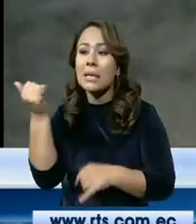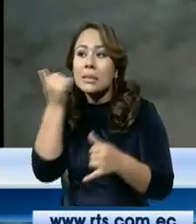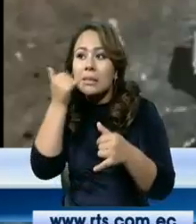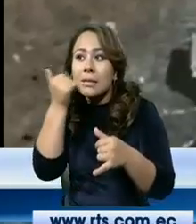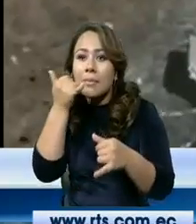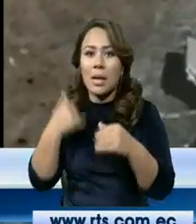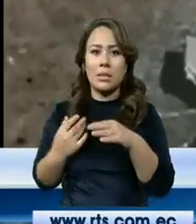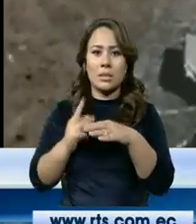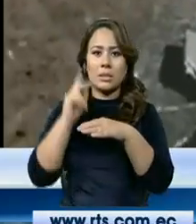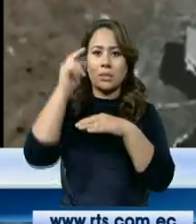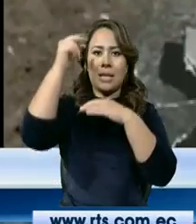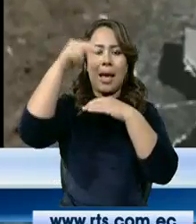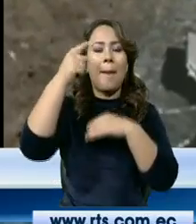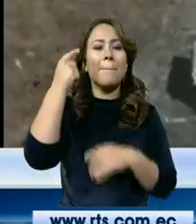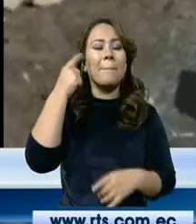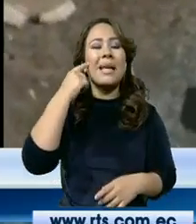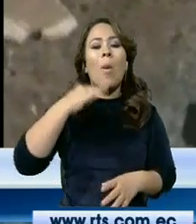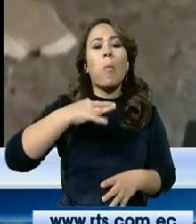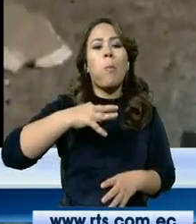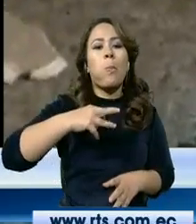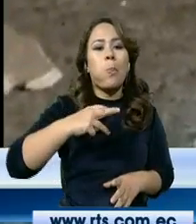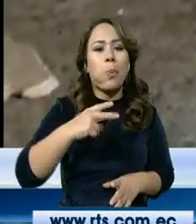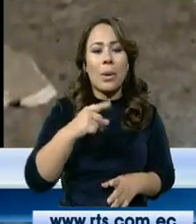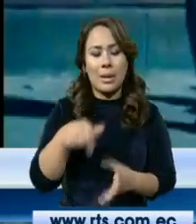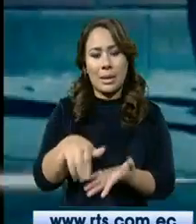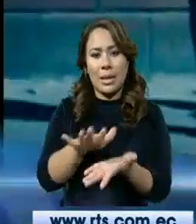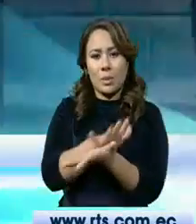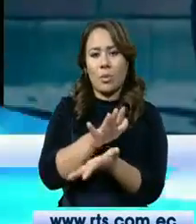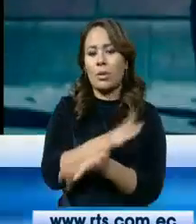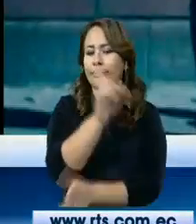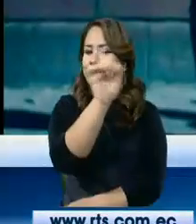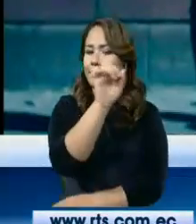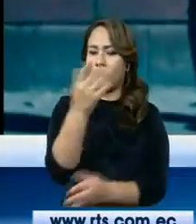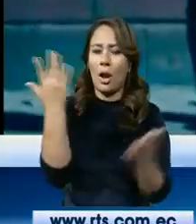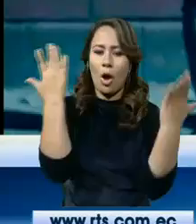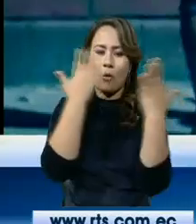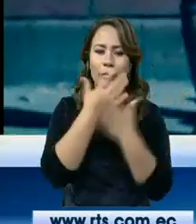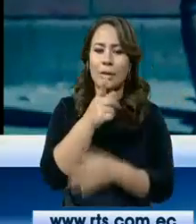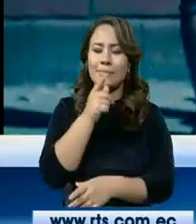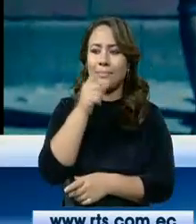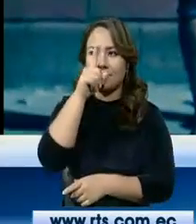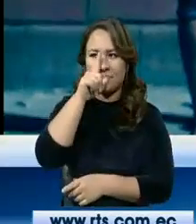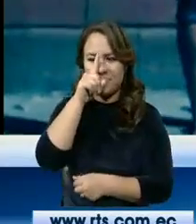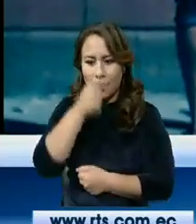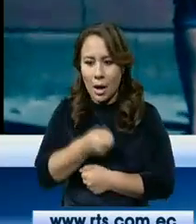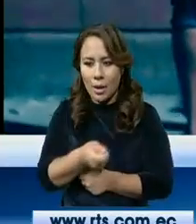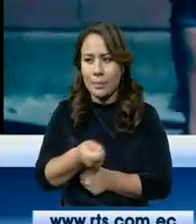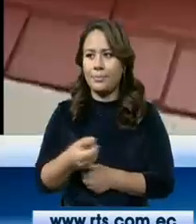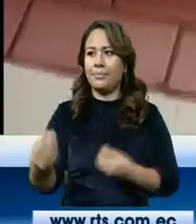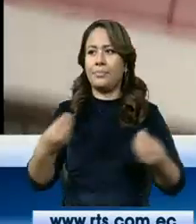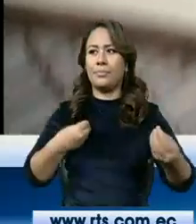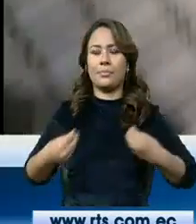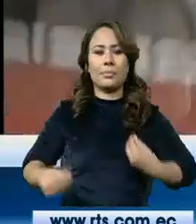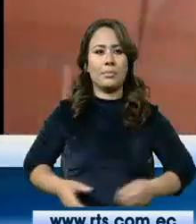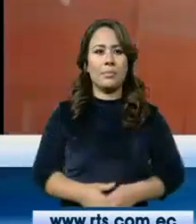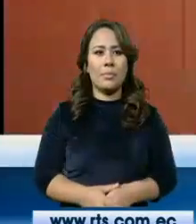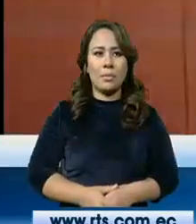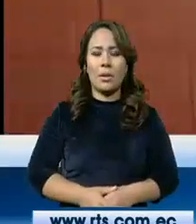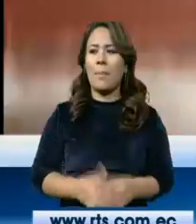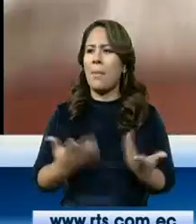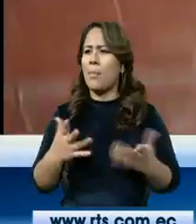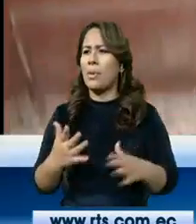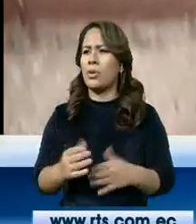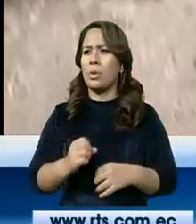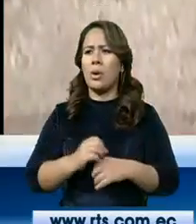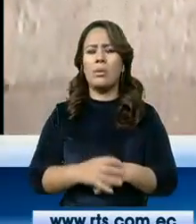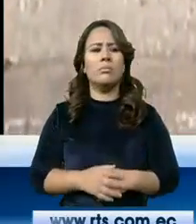techo a robar la institución. Entonces yo me he venido con el conserje y unos padres de familia aquí a verificar. Durante el día,